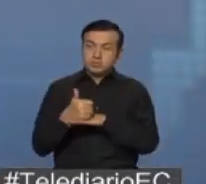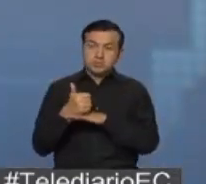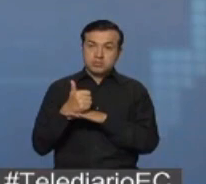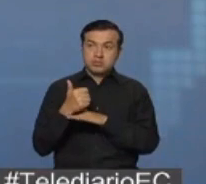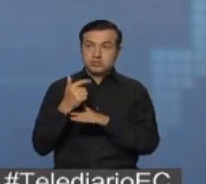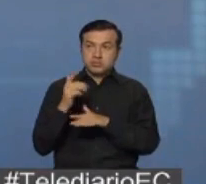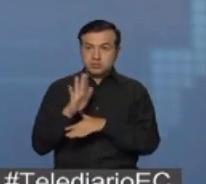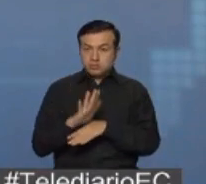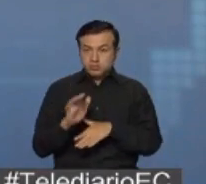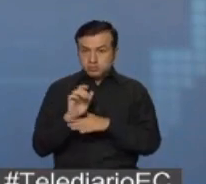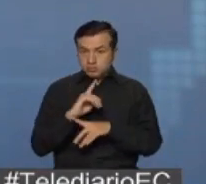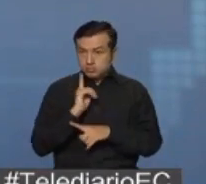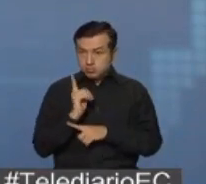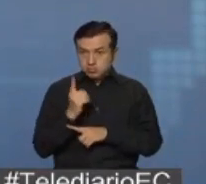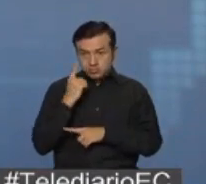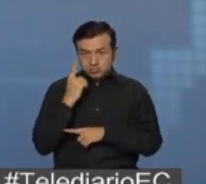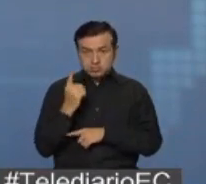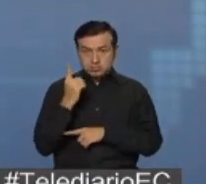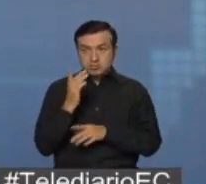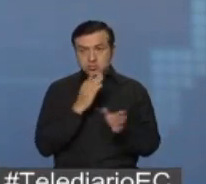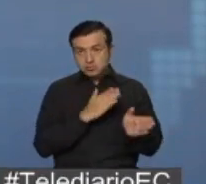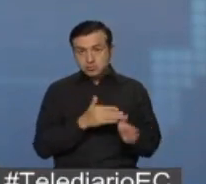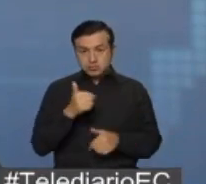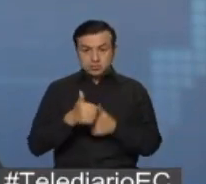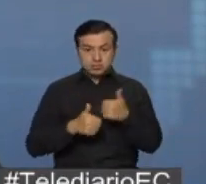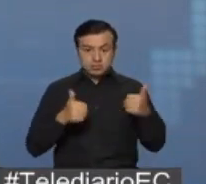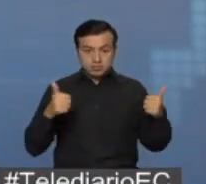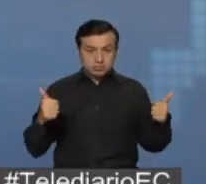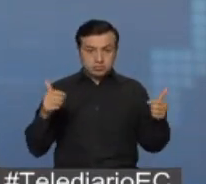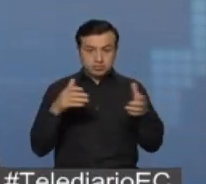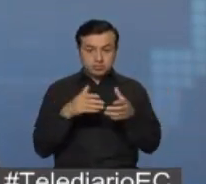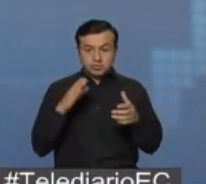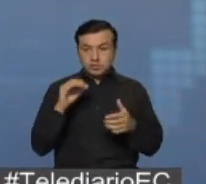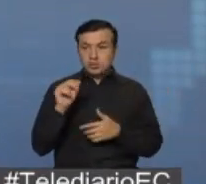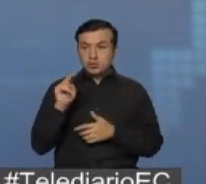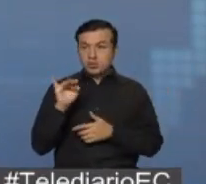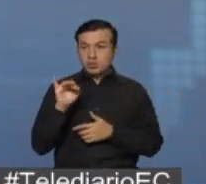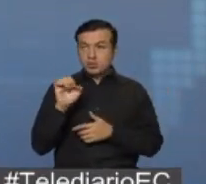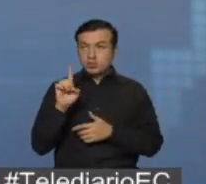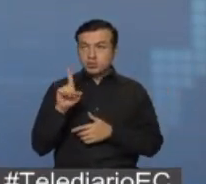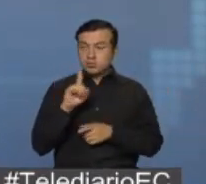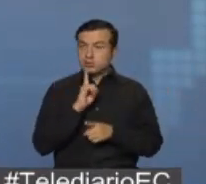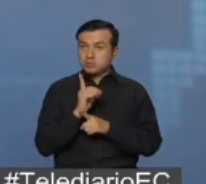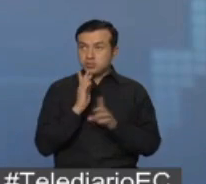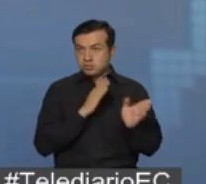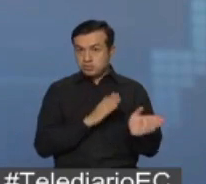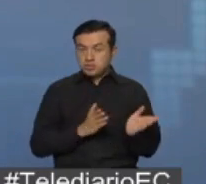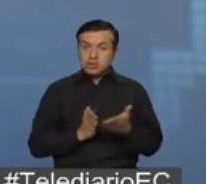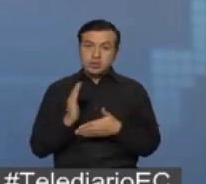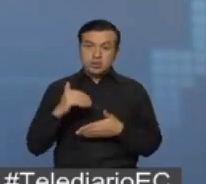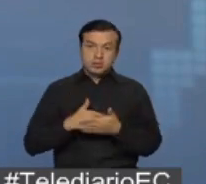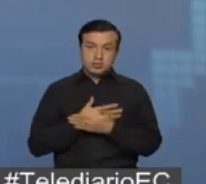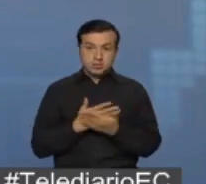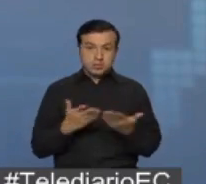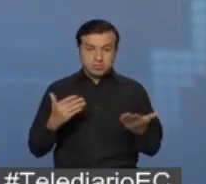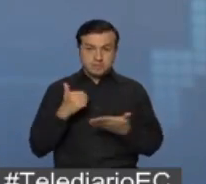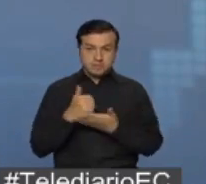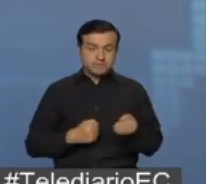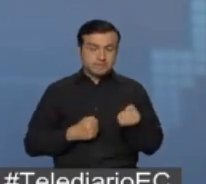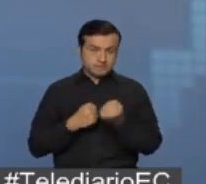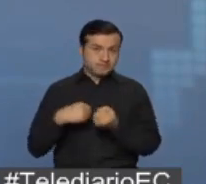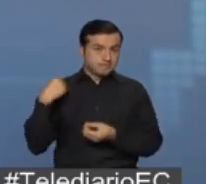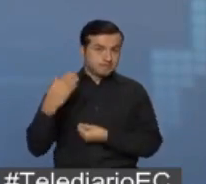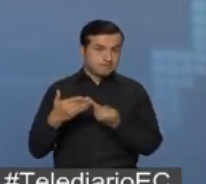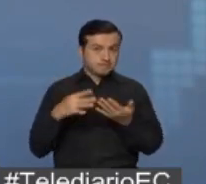cooperativas del país poder contactarse con las autoridades de la conaf y pge para poder establecer acceder eventualmente a estos beneficios